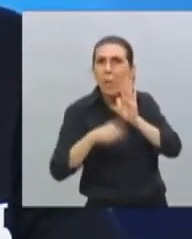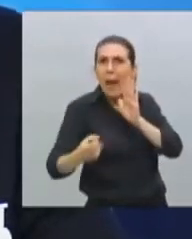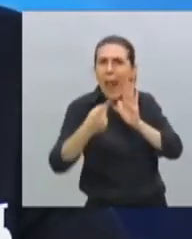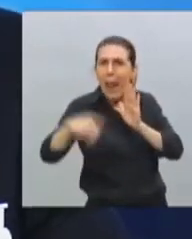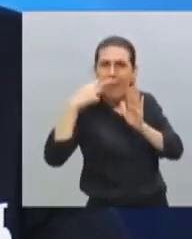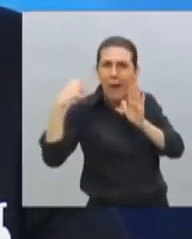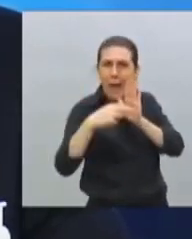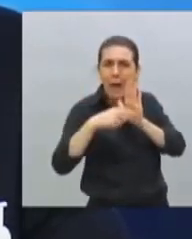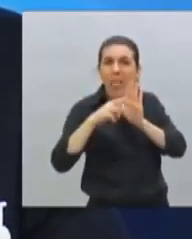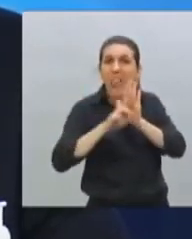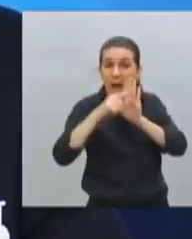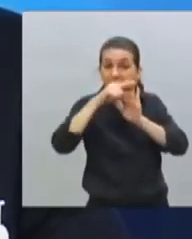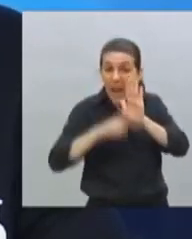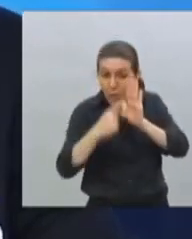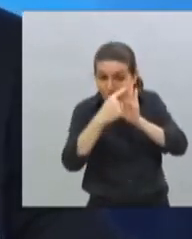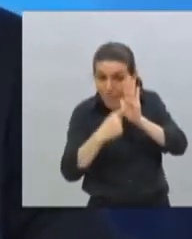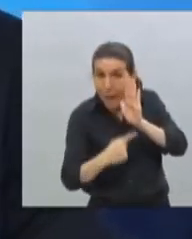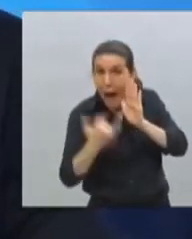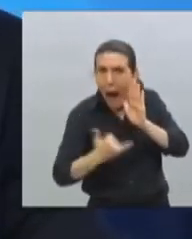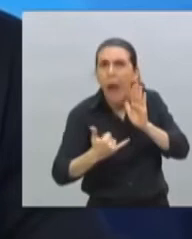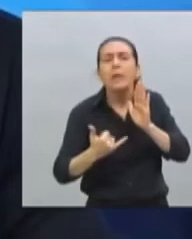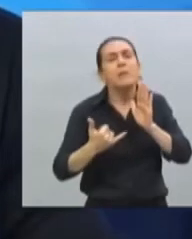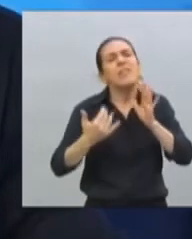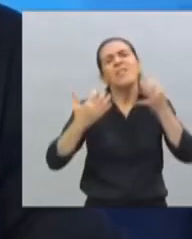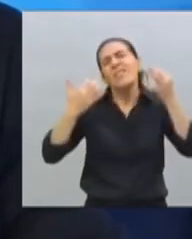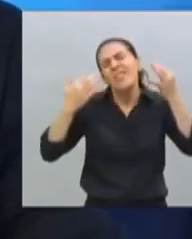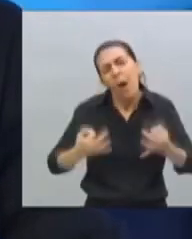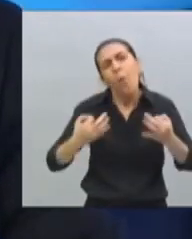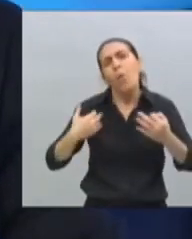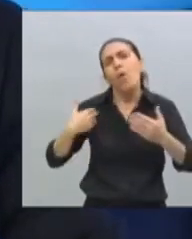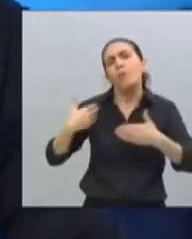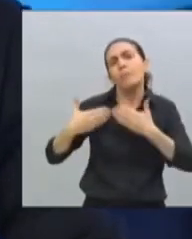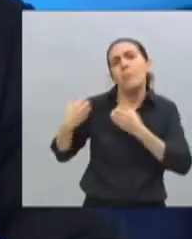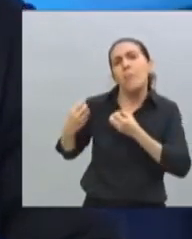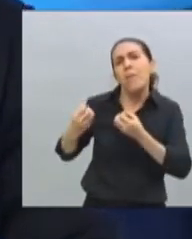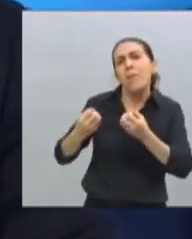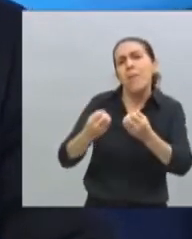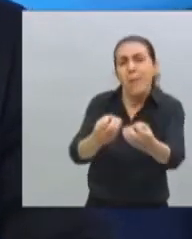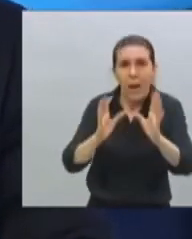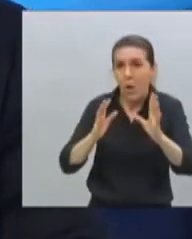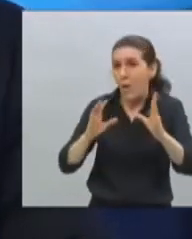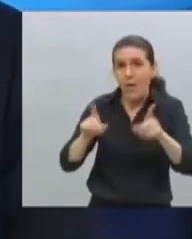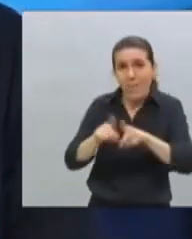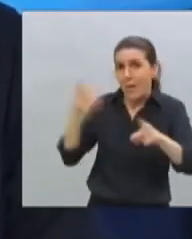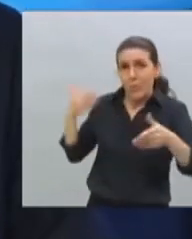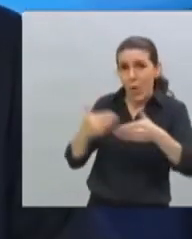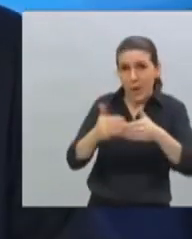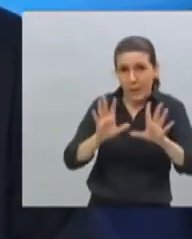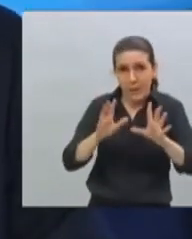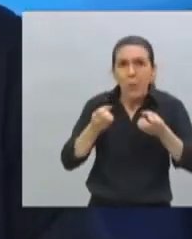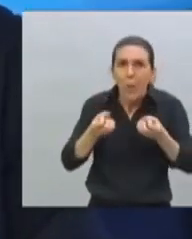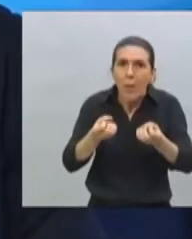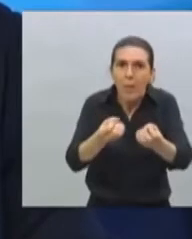adecuar más centros, digamos, sí, por sistema sí, de salud, estar más preparado. Centro de salud, tal cual. Estar más preparado. Entonces,